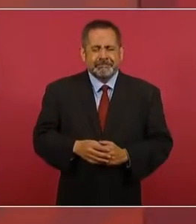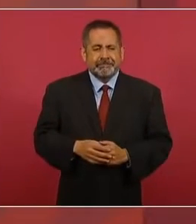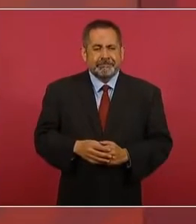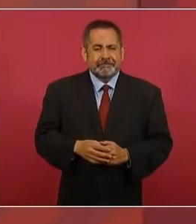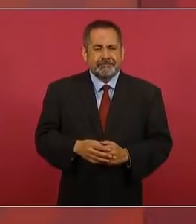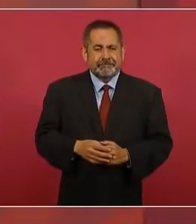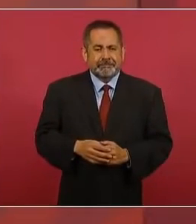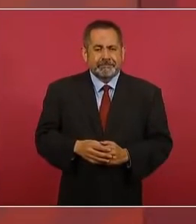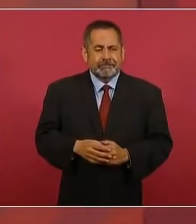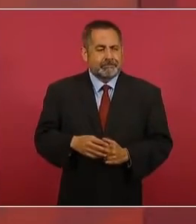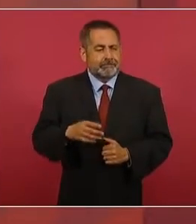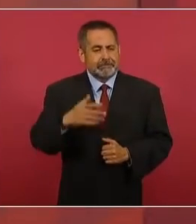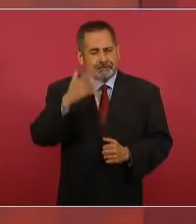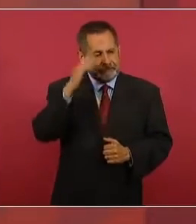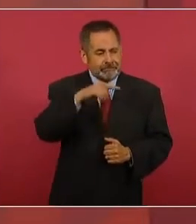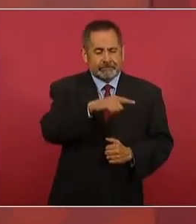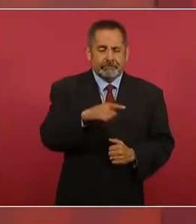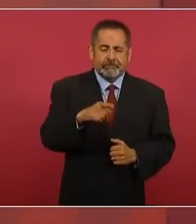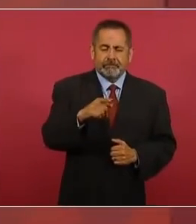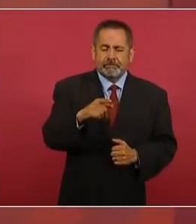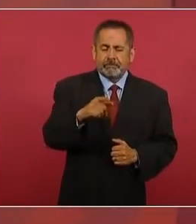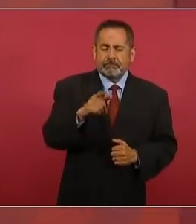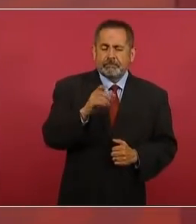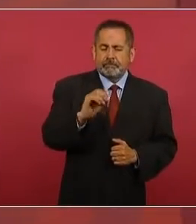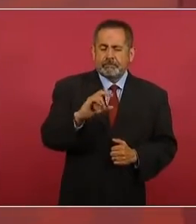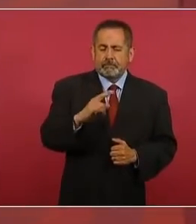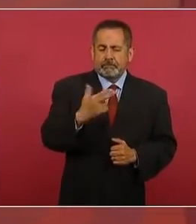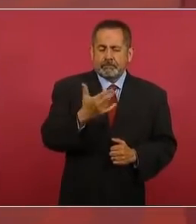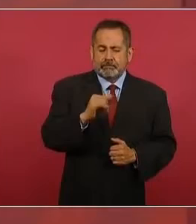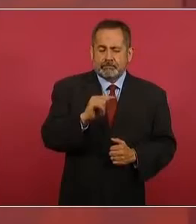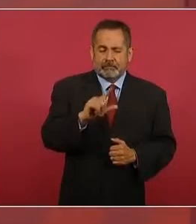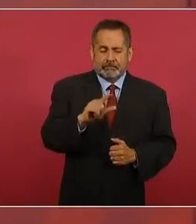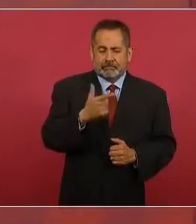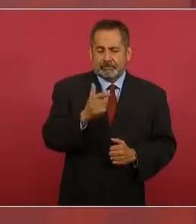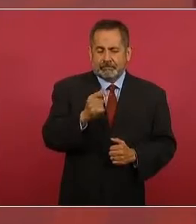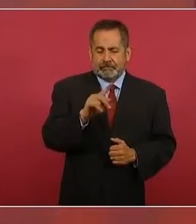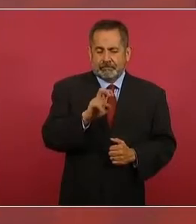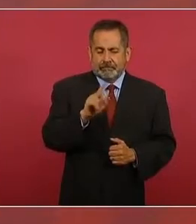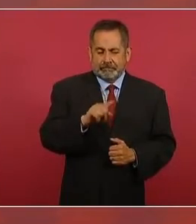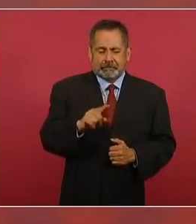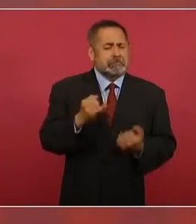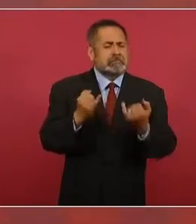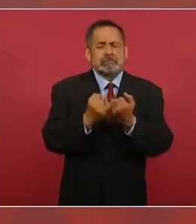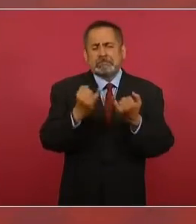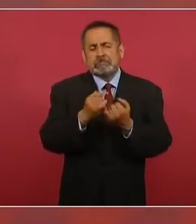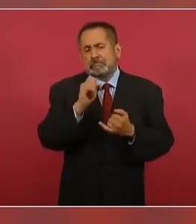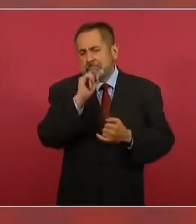Y la señora Xóchitl Gálvez, pues lo mismo.